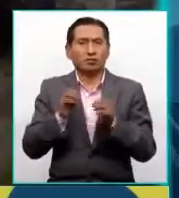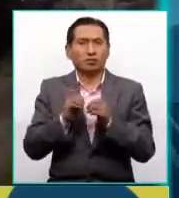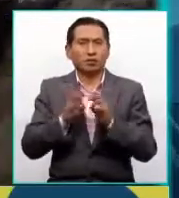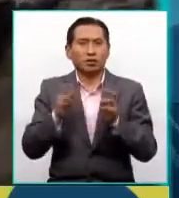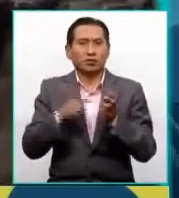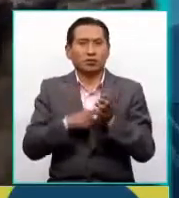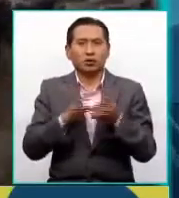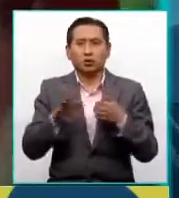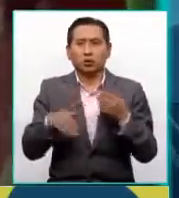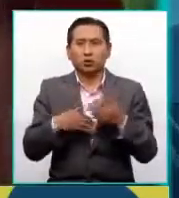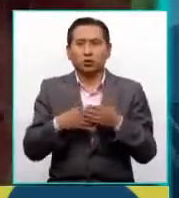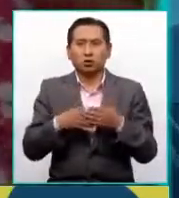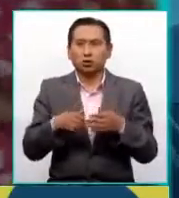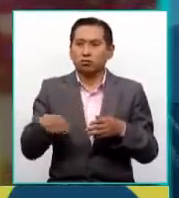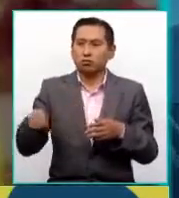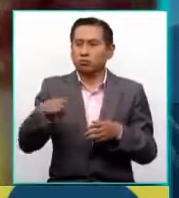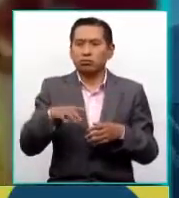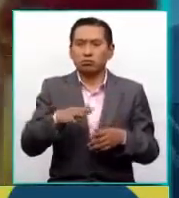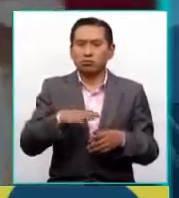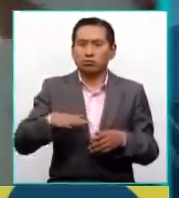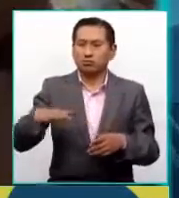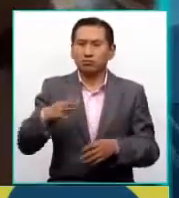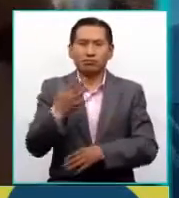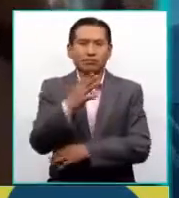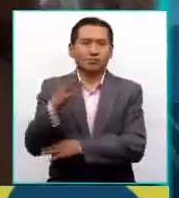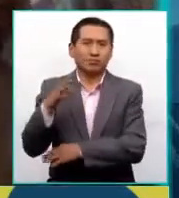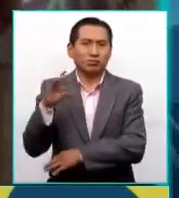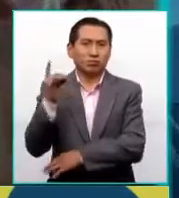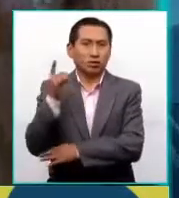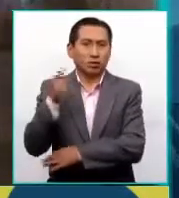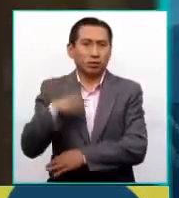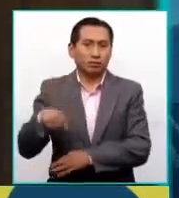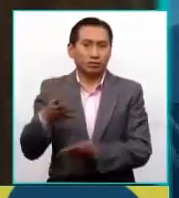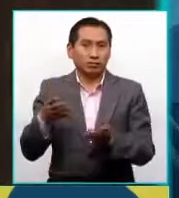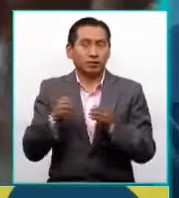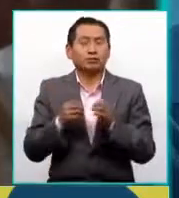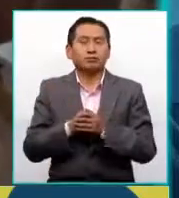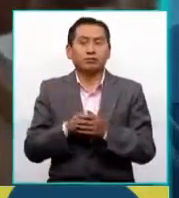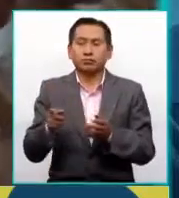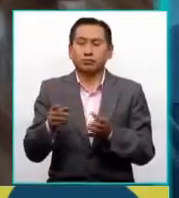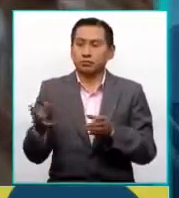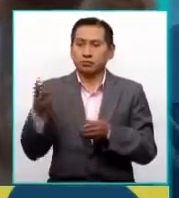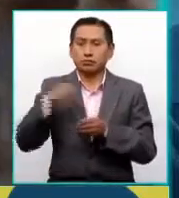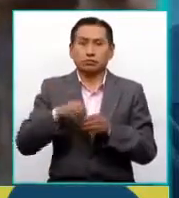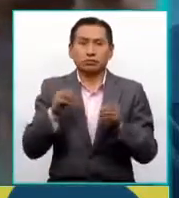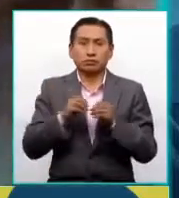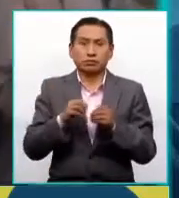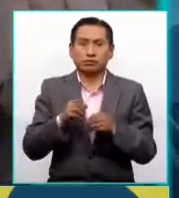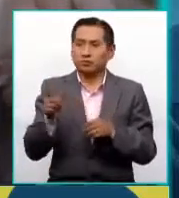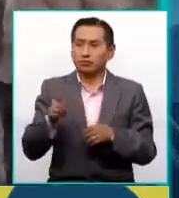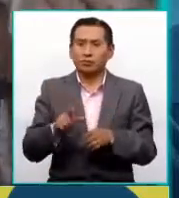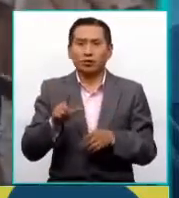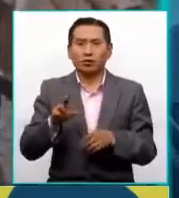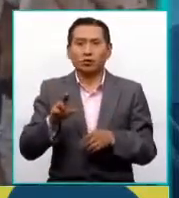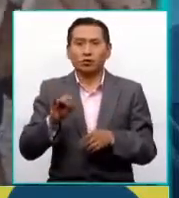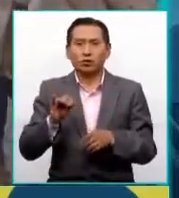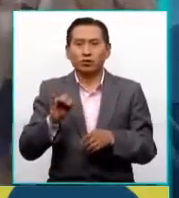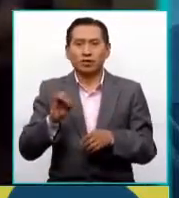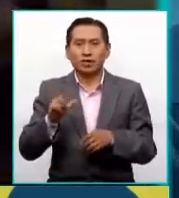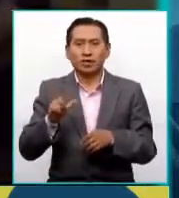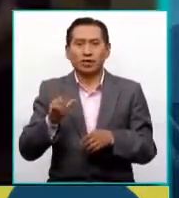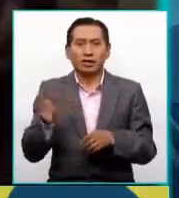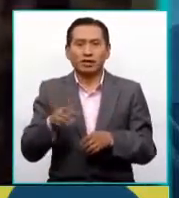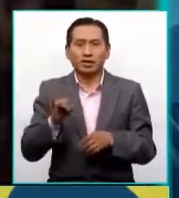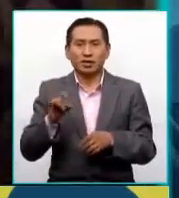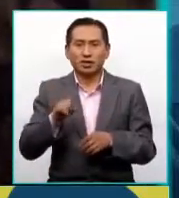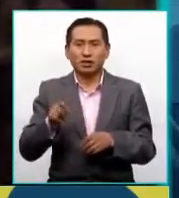es la parte amazónica, ¿no?, de Bolivia. Entonces es ahí que se incorpora Luciel Izumi.